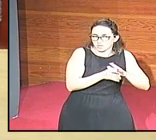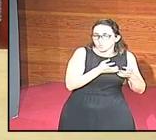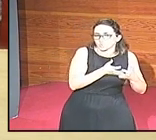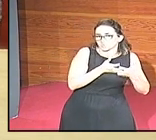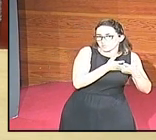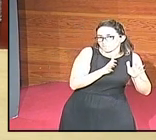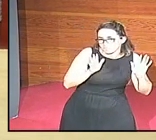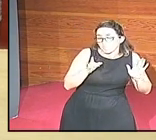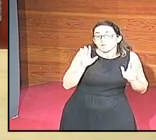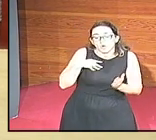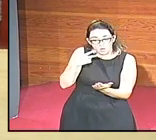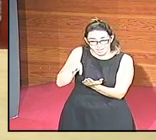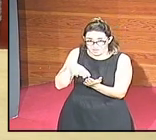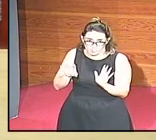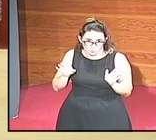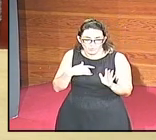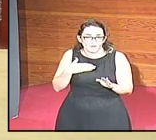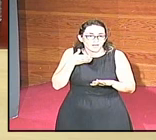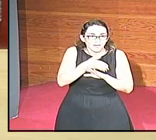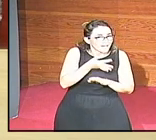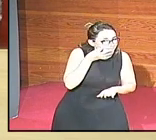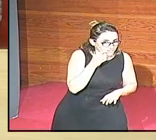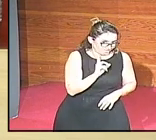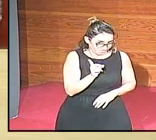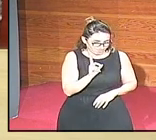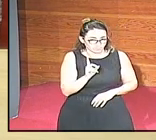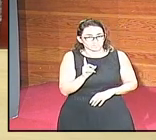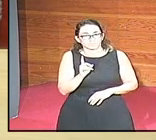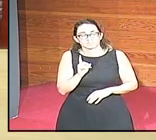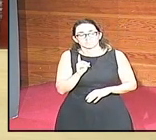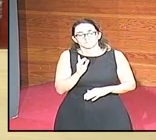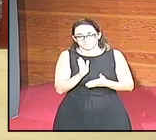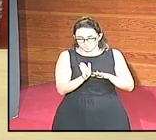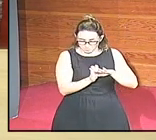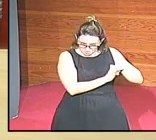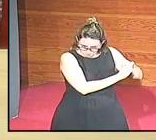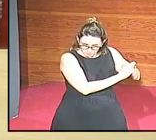mismo acceso a información que tú de ese lado. Por otro lado, en cuanto al apoyo...